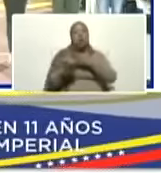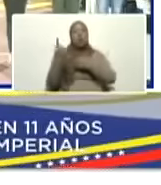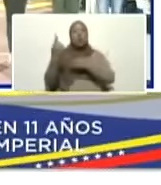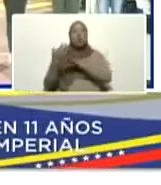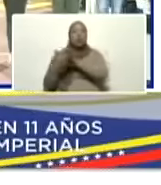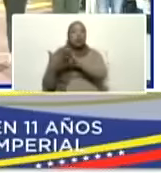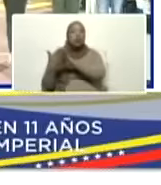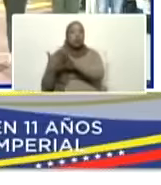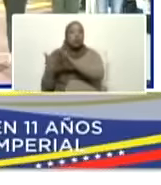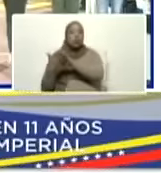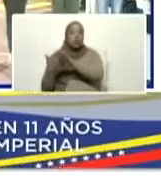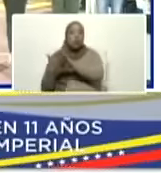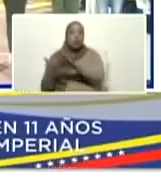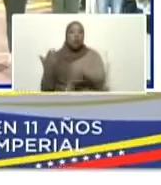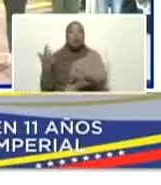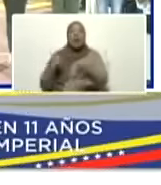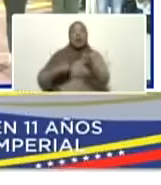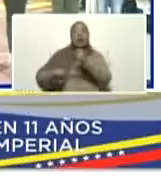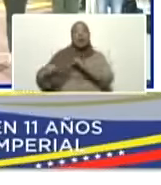solución.